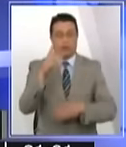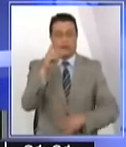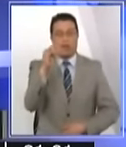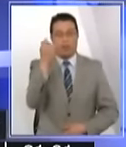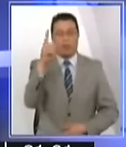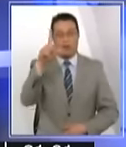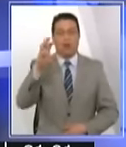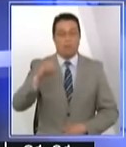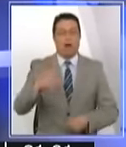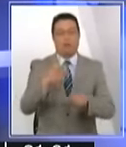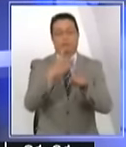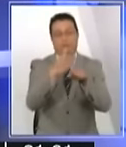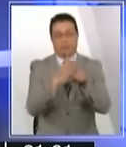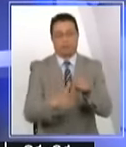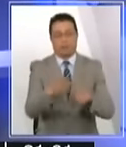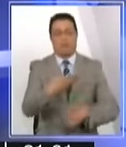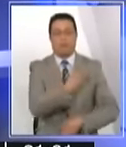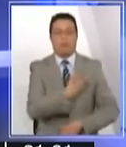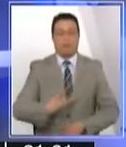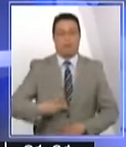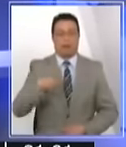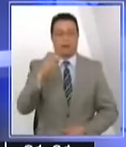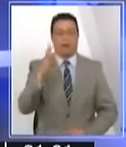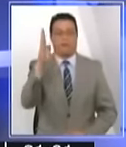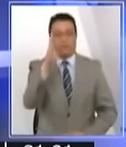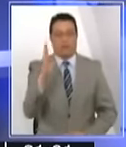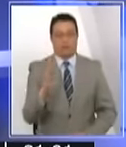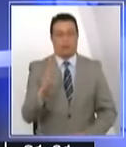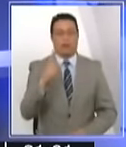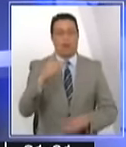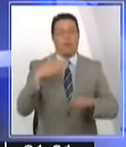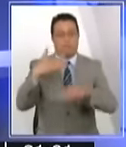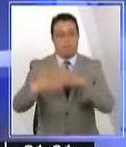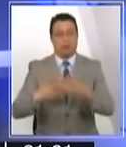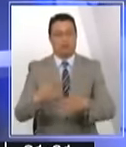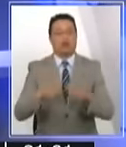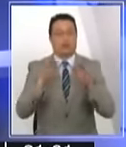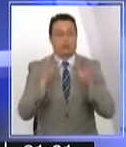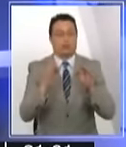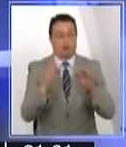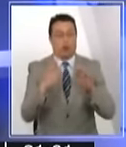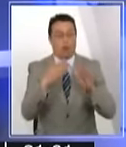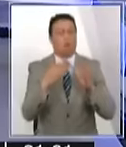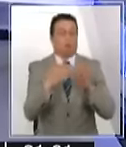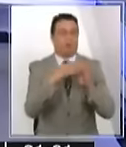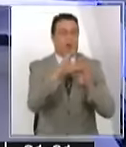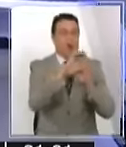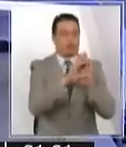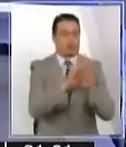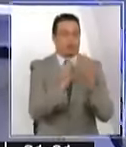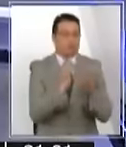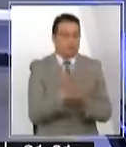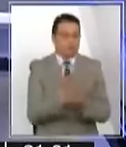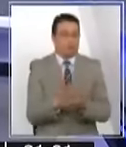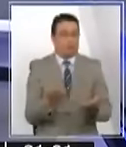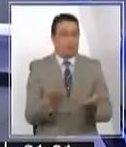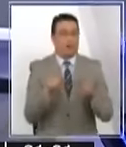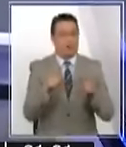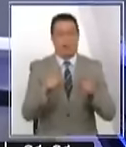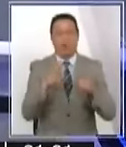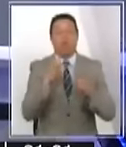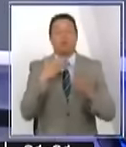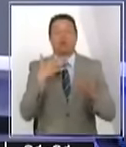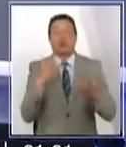fue destituida de la presidencia de Brasil. Un proceso formalmente apegado a la Constitución, aunque haya sido por la causal